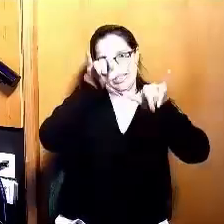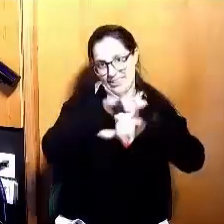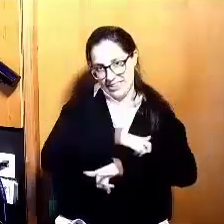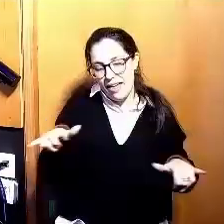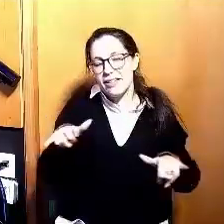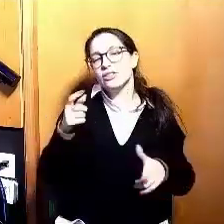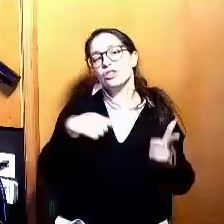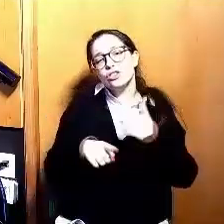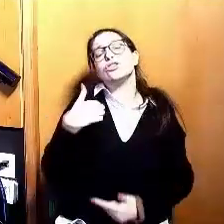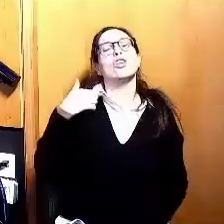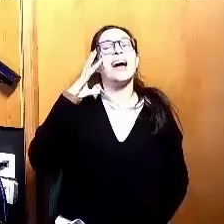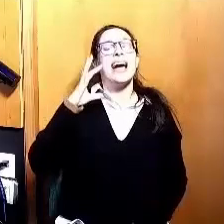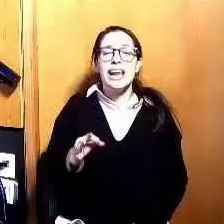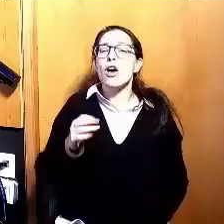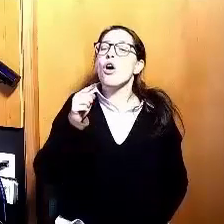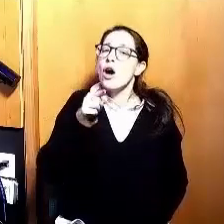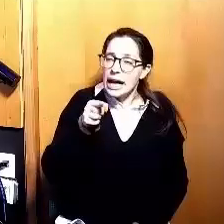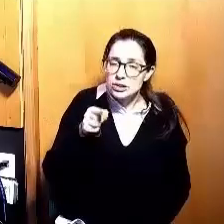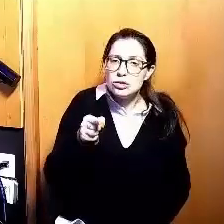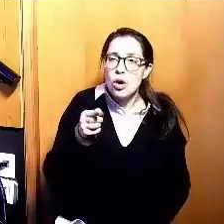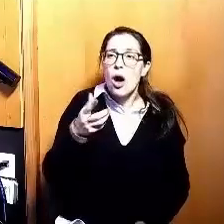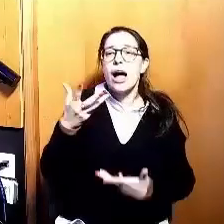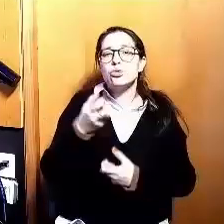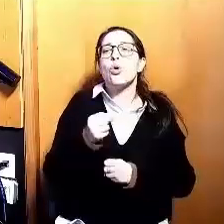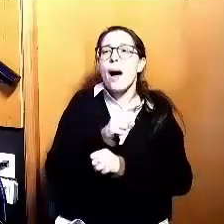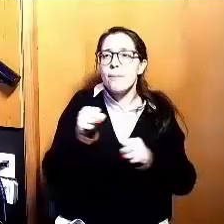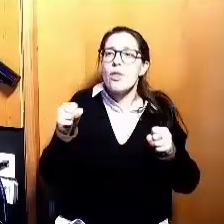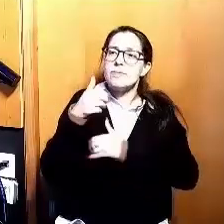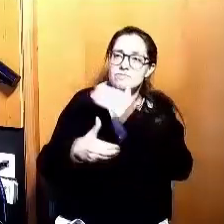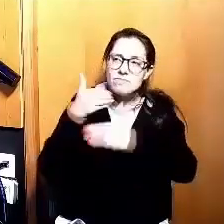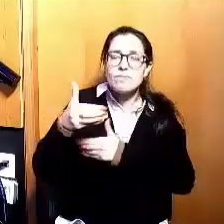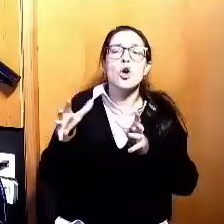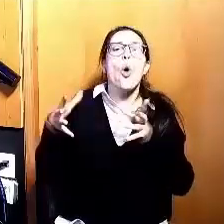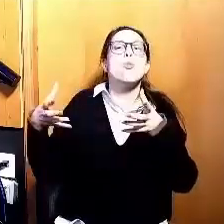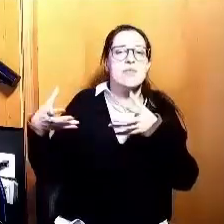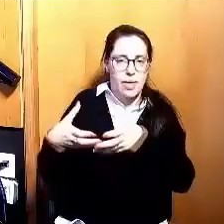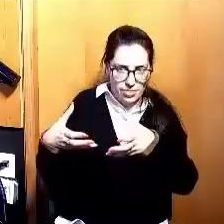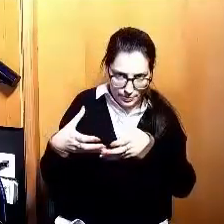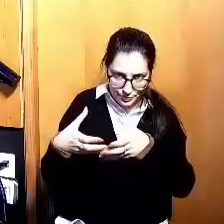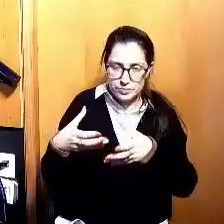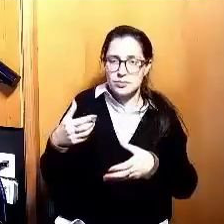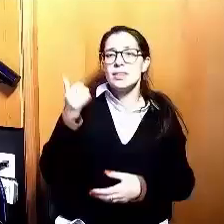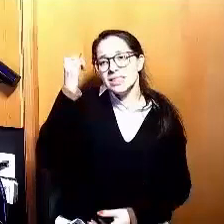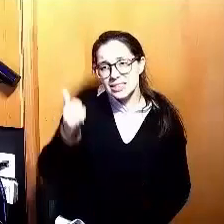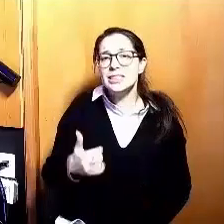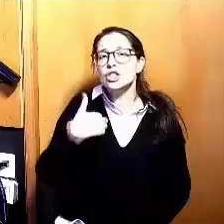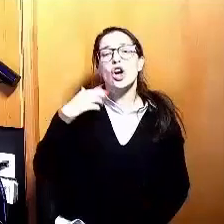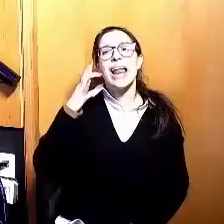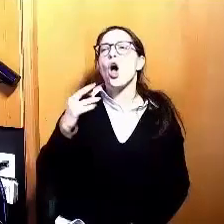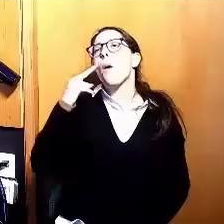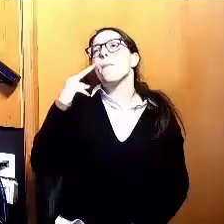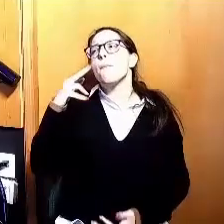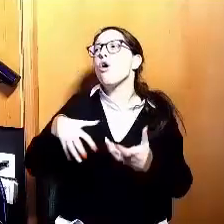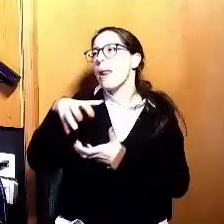Y creo que todo eso ha ayudado, como dijo Sara, a que construyamos comunidad. Donde sí creo que de nuevo, no creo que es controversial, pero